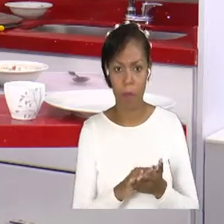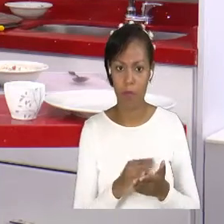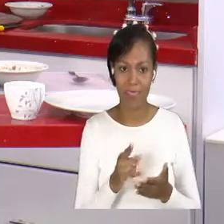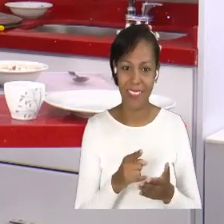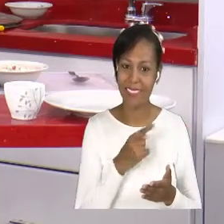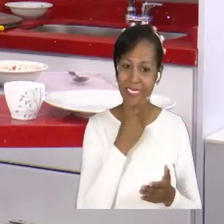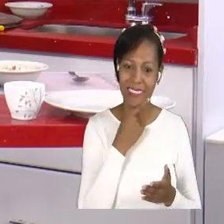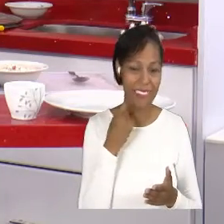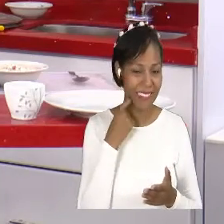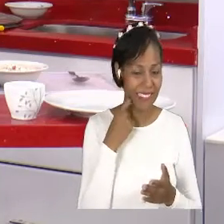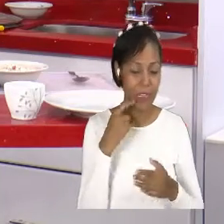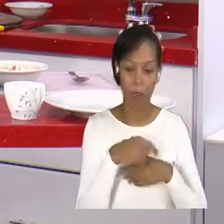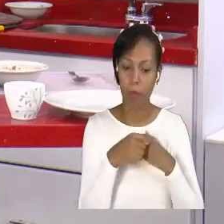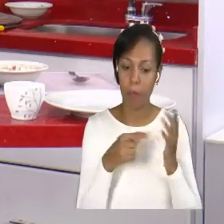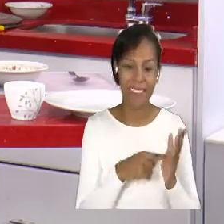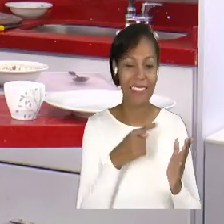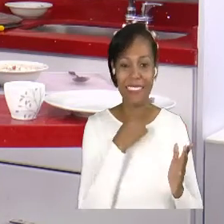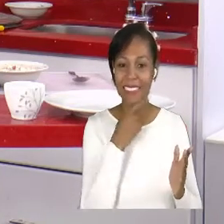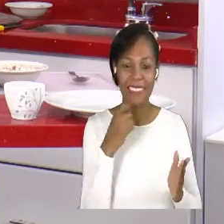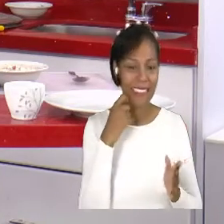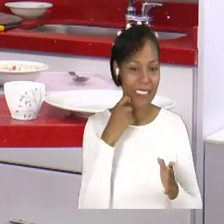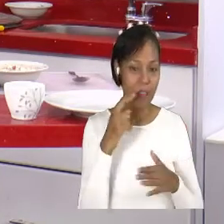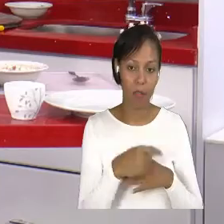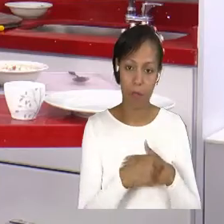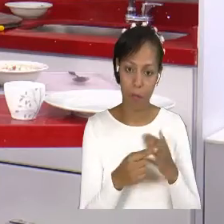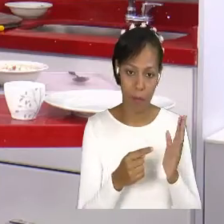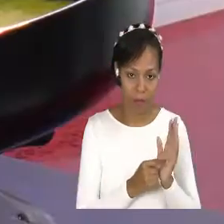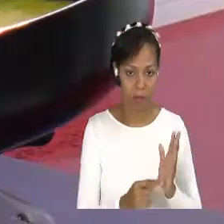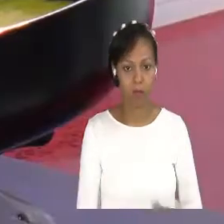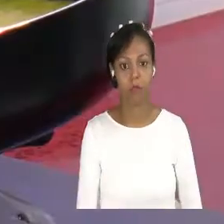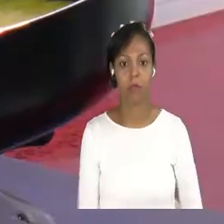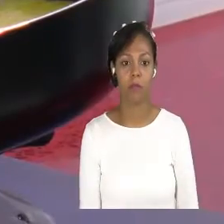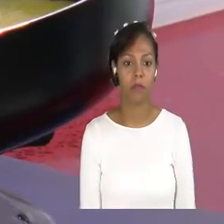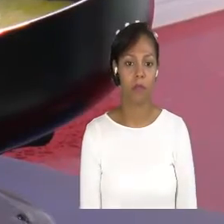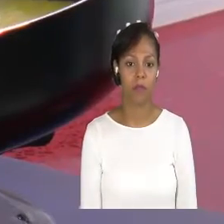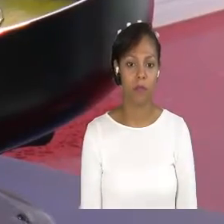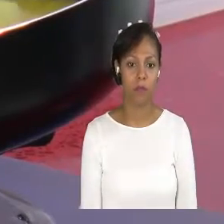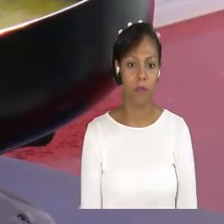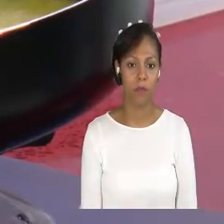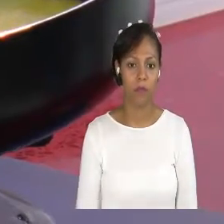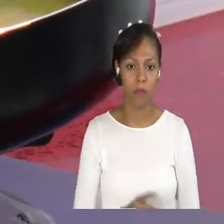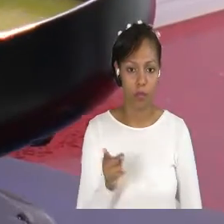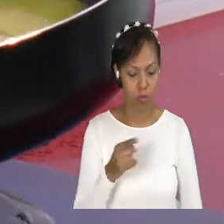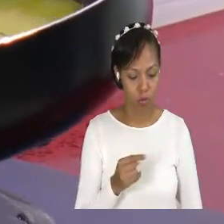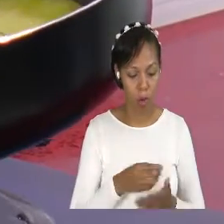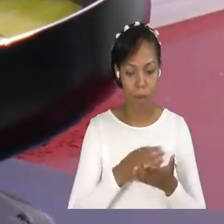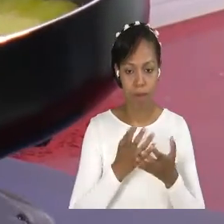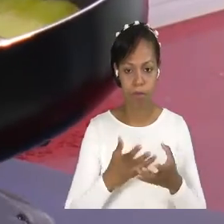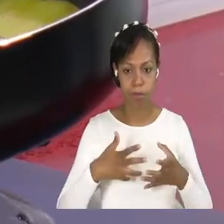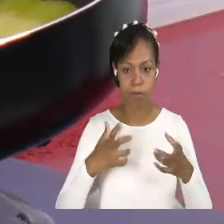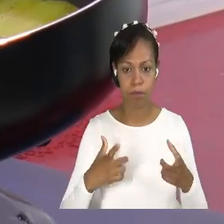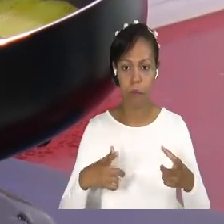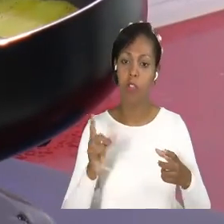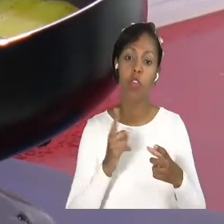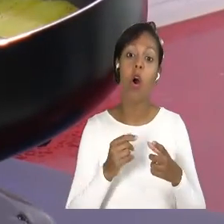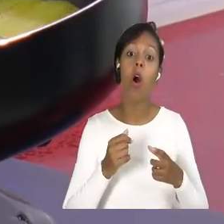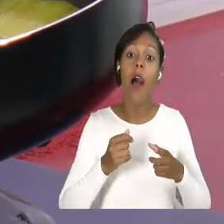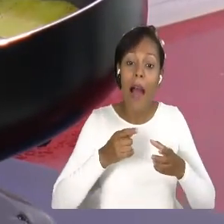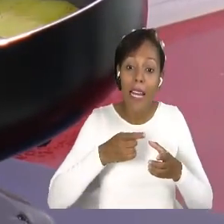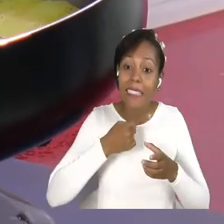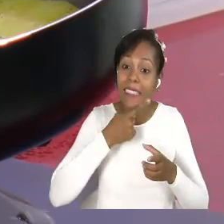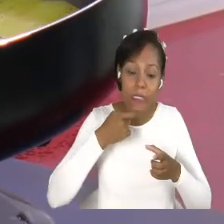sequecita. Sí, la idea es que queden asaditas, que no dejarle perder los jugos ni a la piña ni al calabacín. ¿Para qué? Para que cuando lo